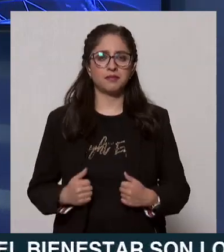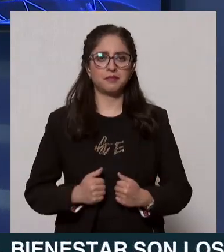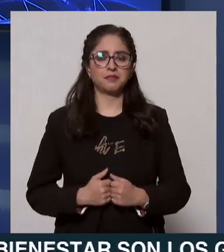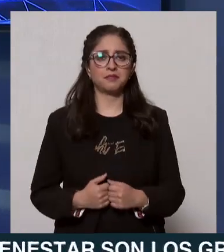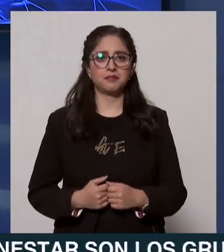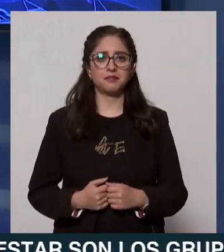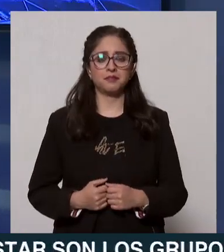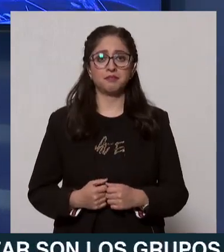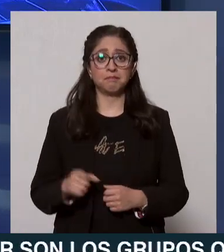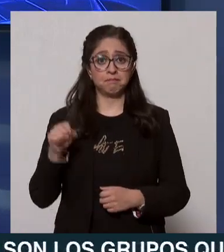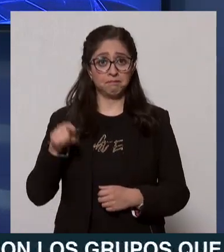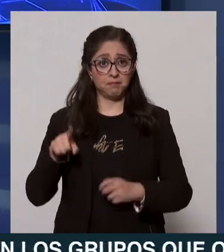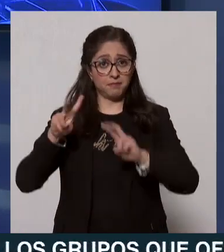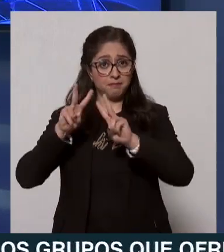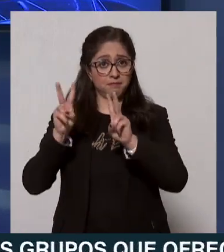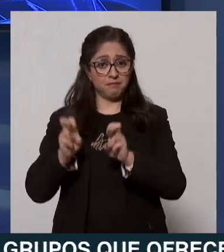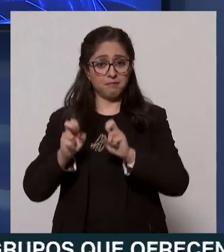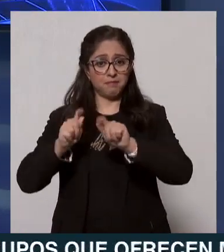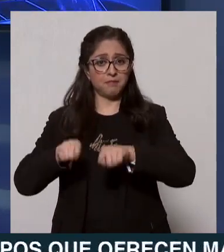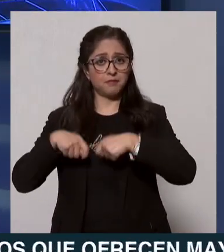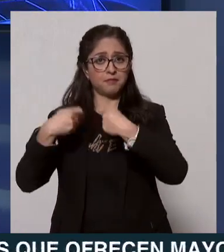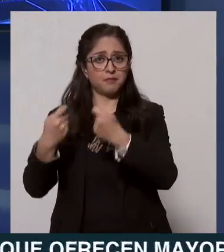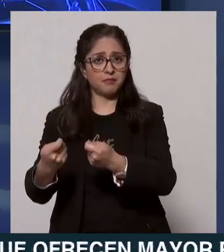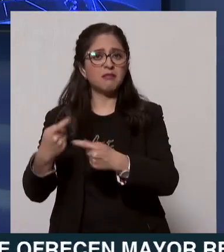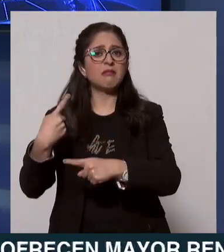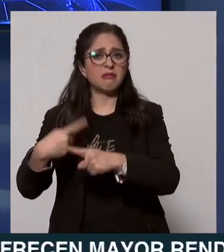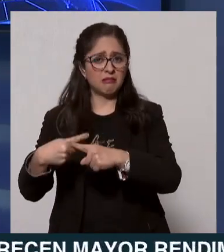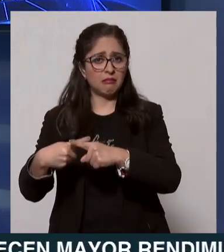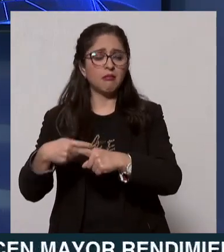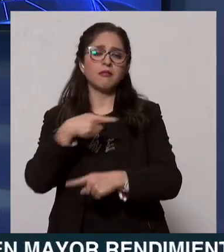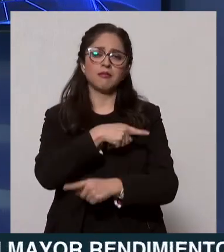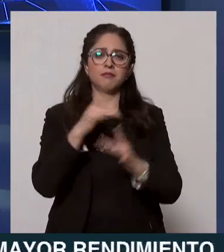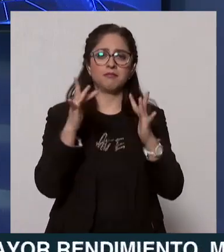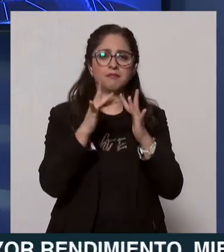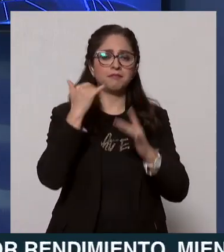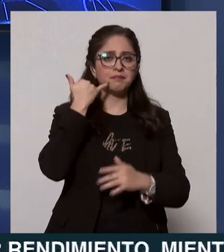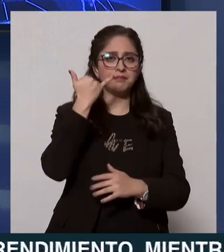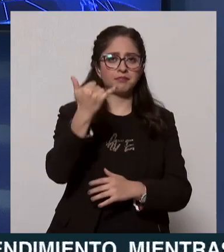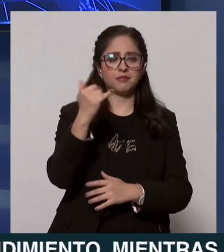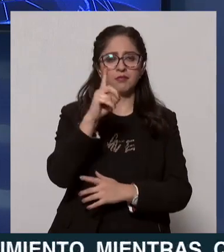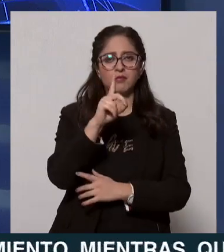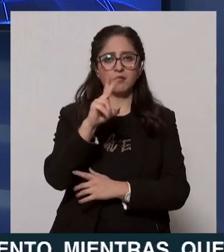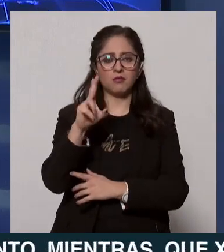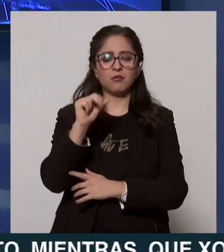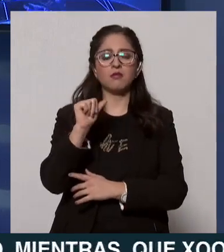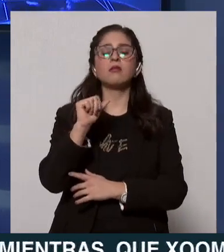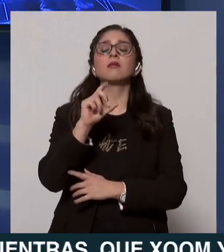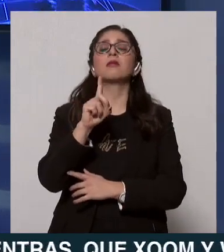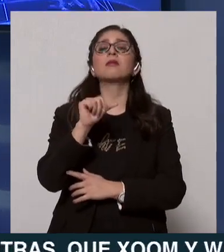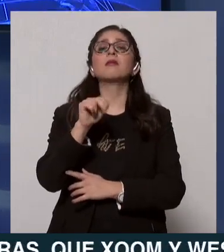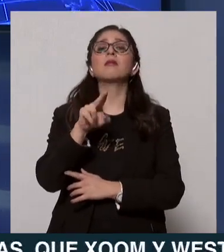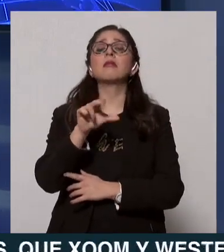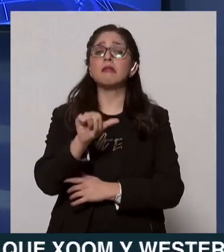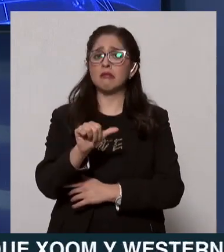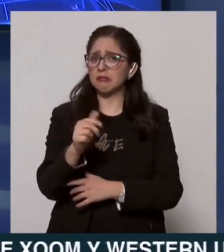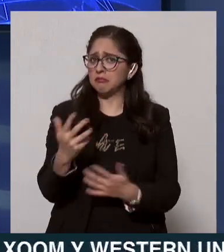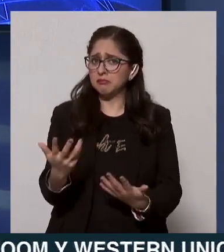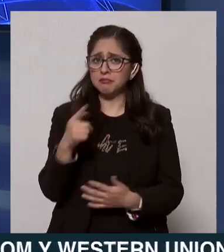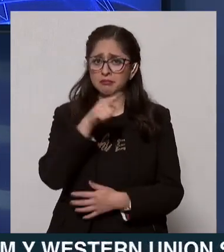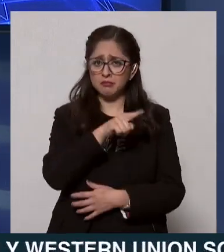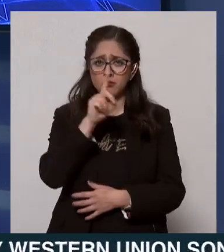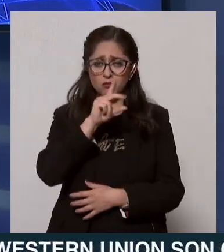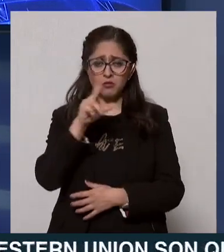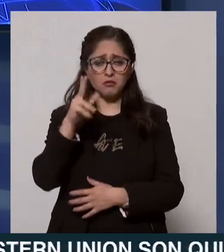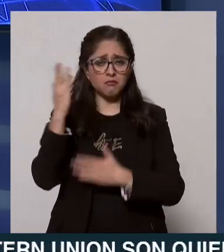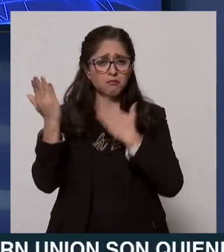Y para conversar sobre esta designación, saludamos en la línea telefónica a la doctora Diana Cristal González Obregón. Ella es doctora